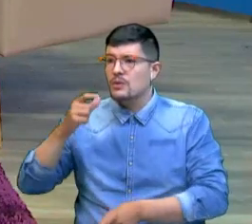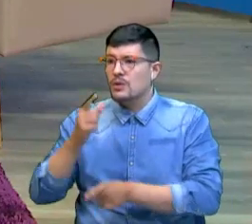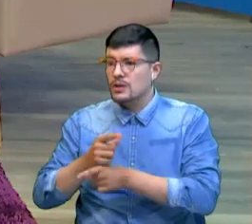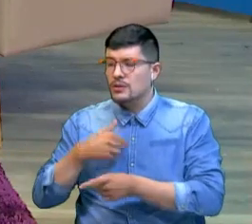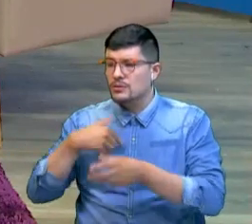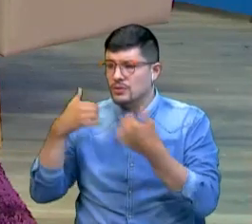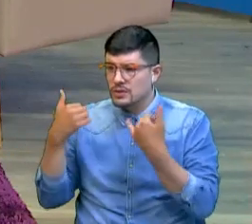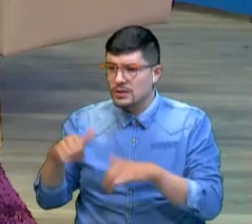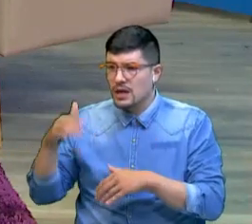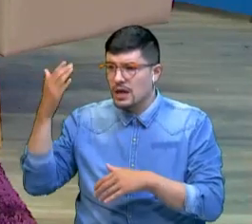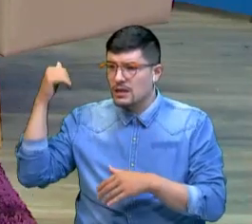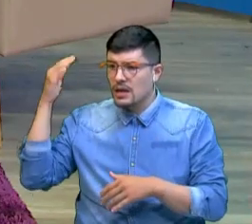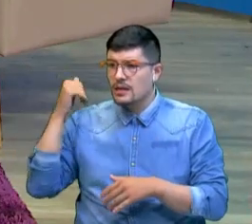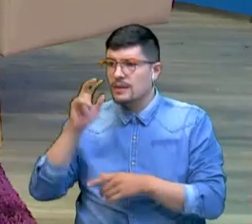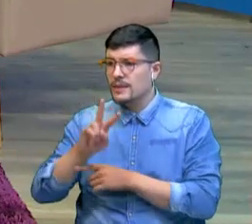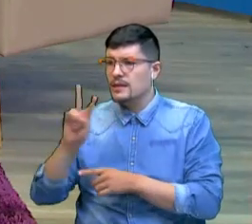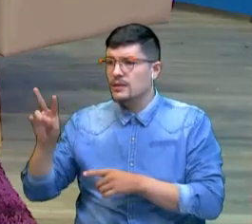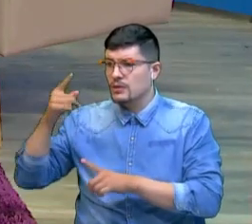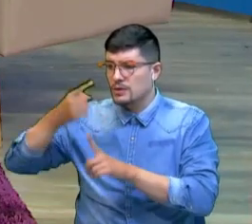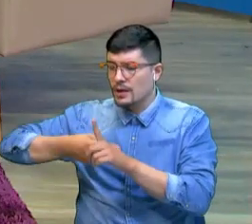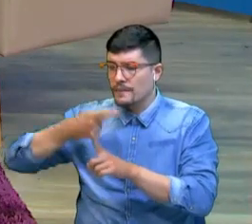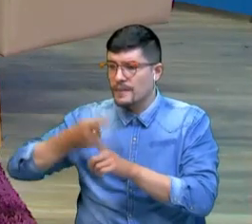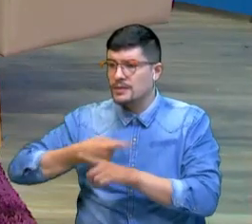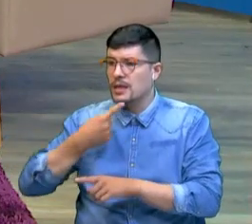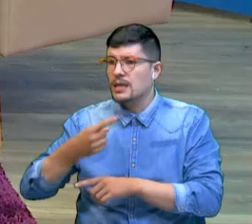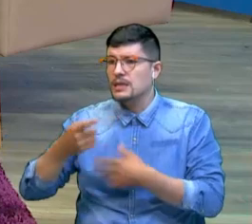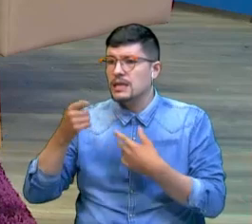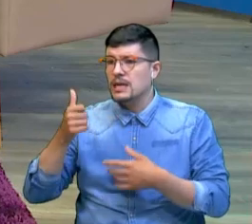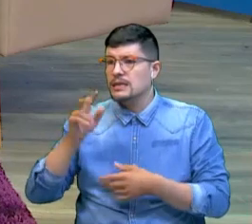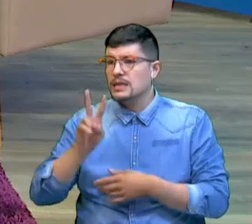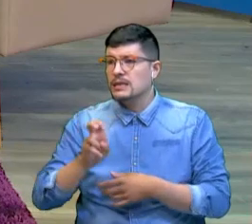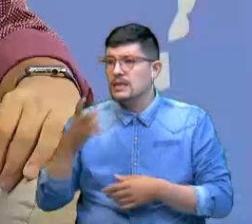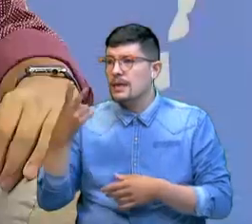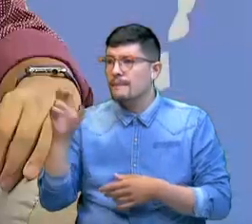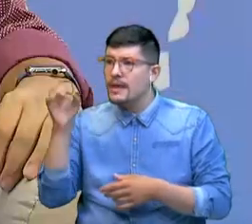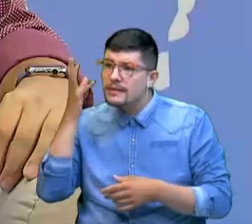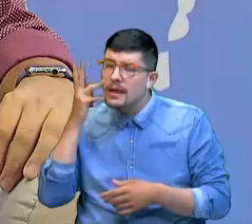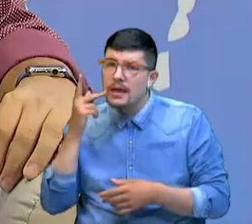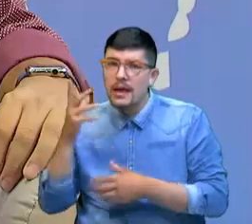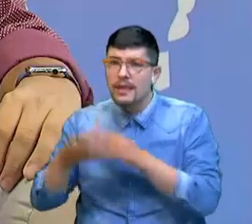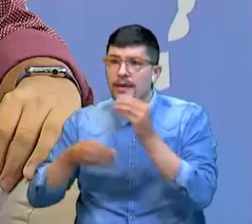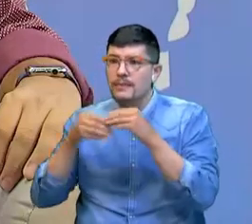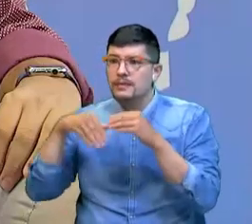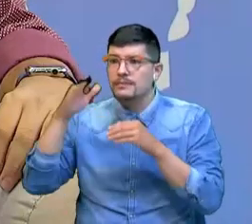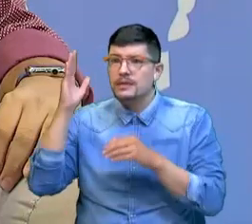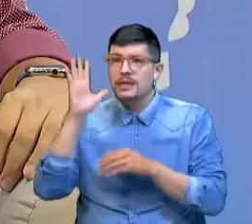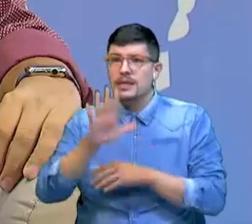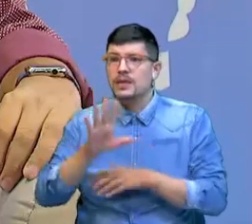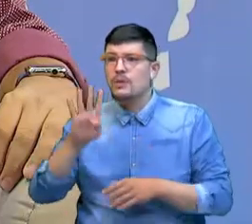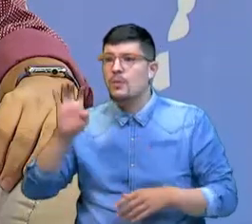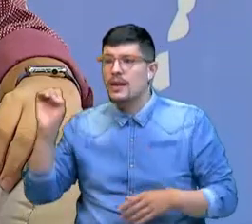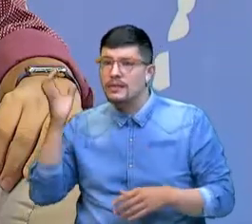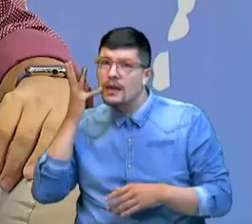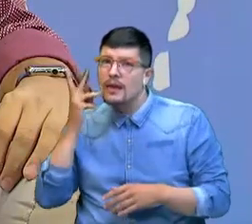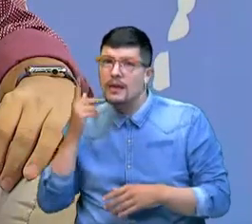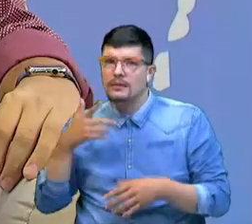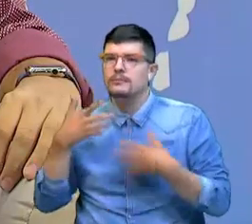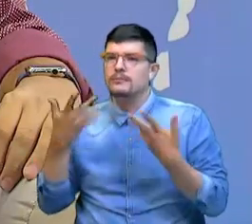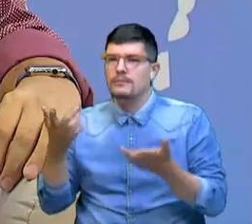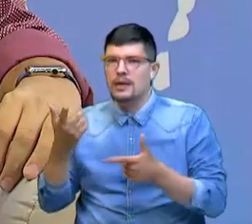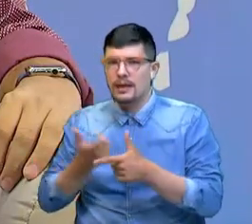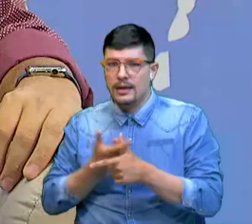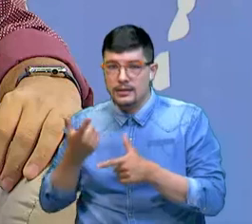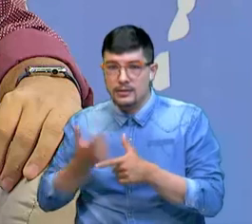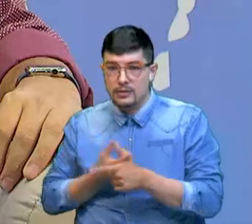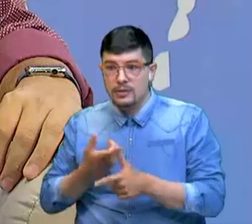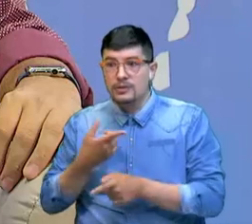llevo 22 meses, es decir, va a llegar casi a 720 días, superó los 540. Entonces, en